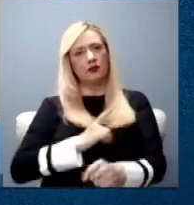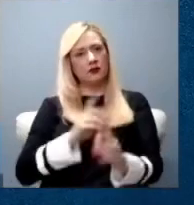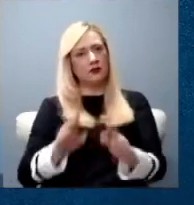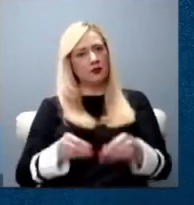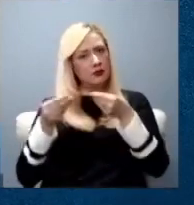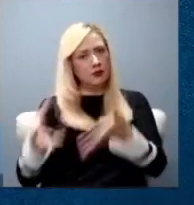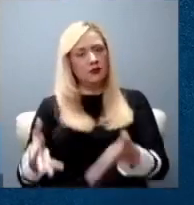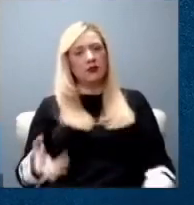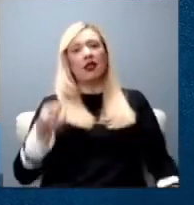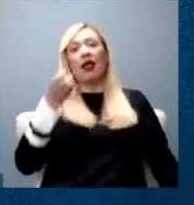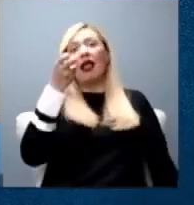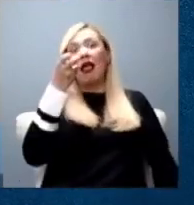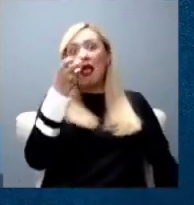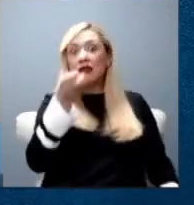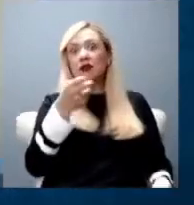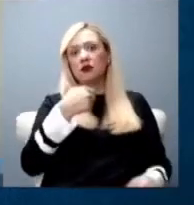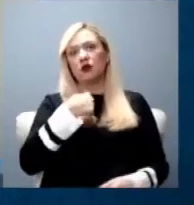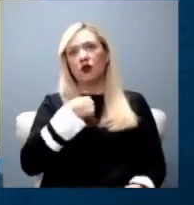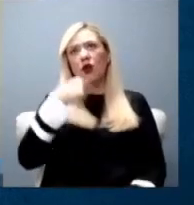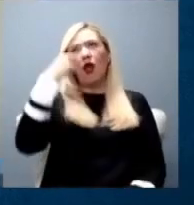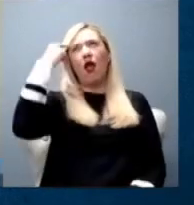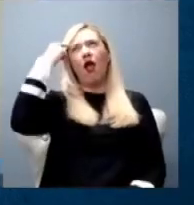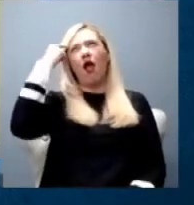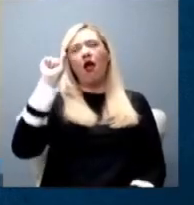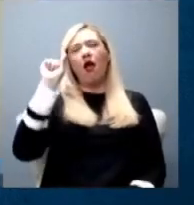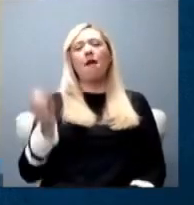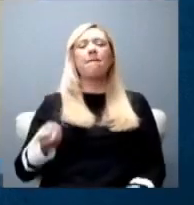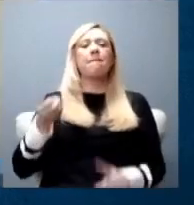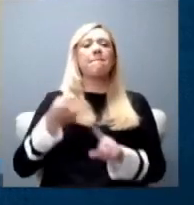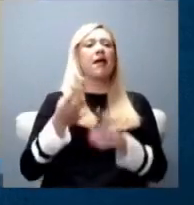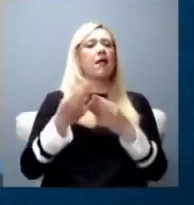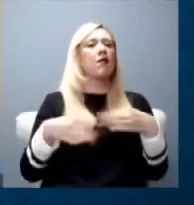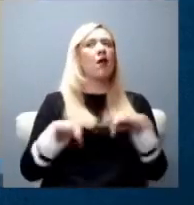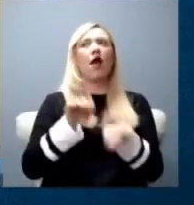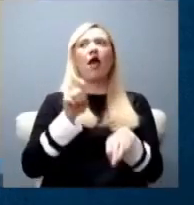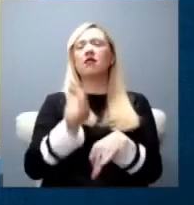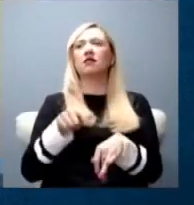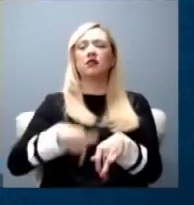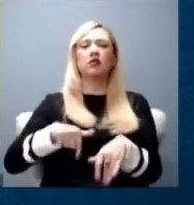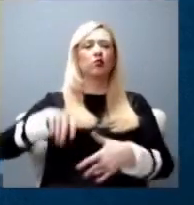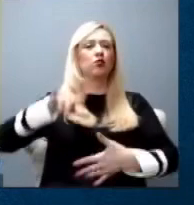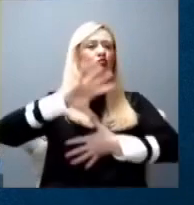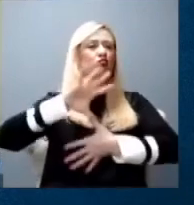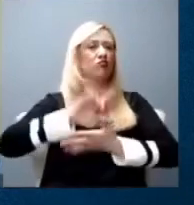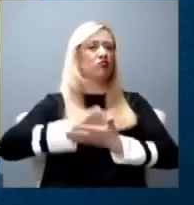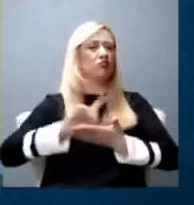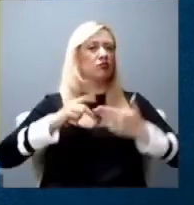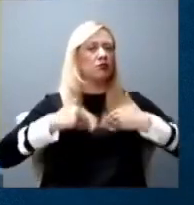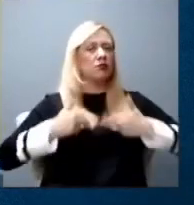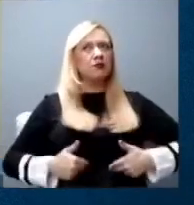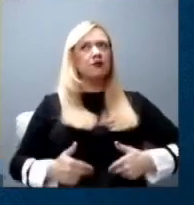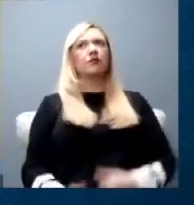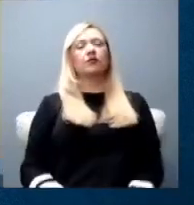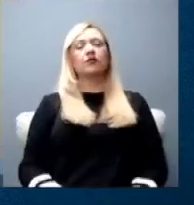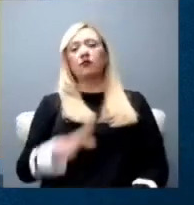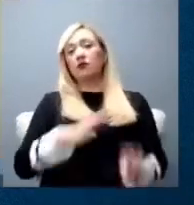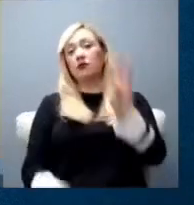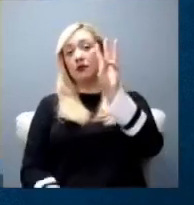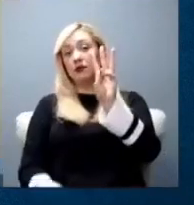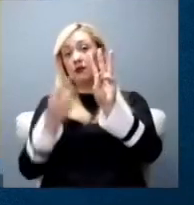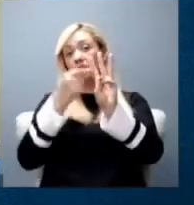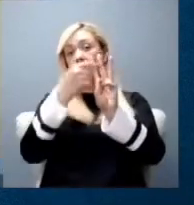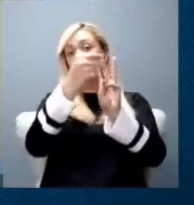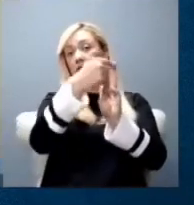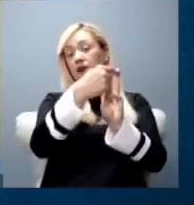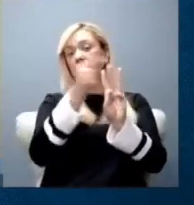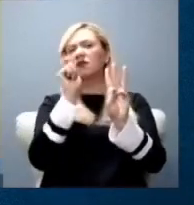aquí me parece a mí que es importante recordar algo que tiene que ver con, por ejemplo, en el sistema interamericano de derechos humanos, los tres componentes que tiene y que